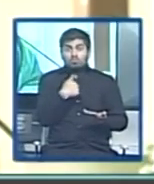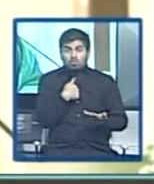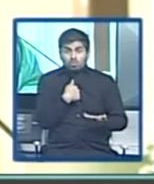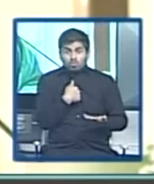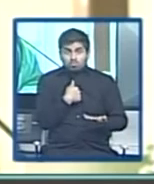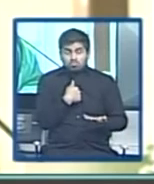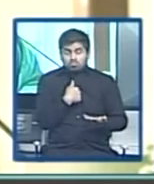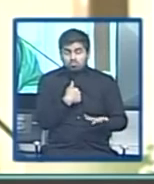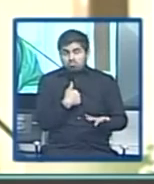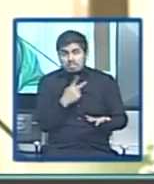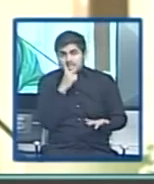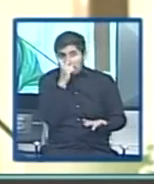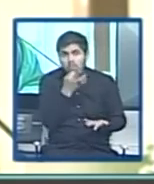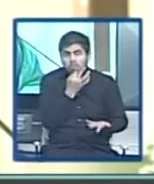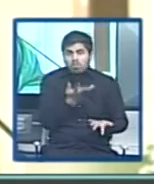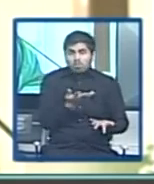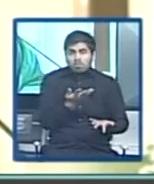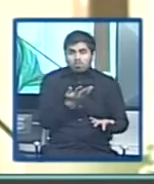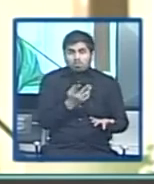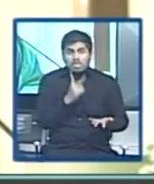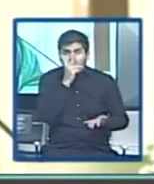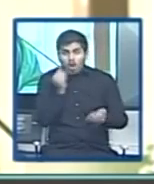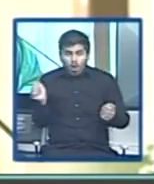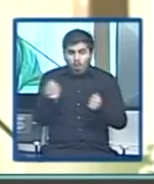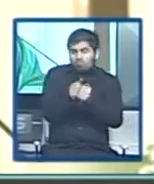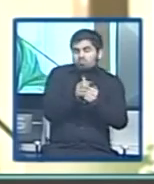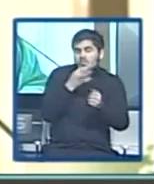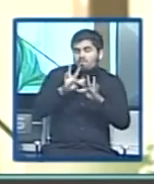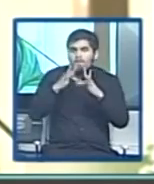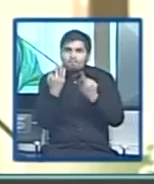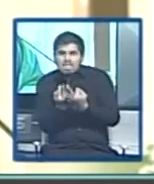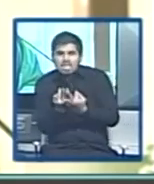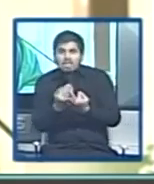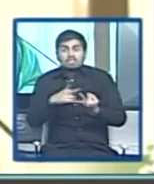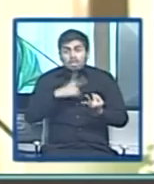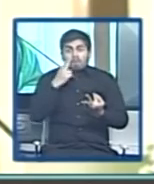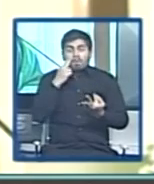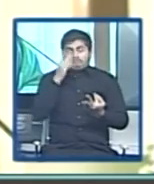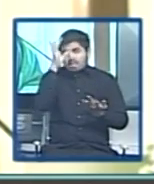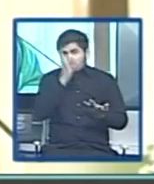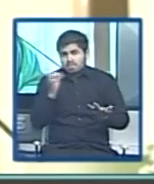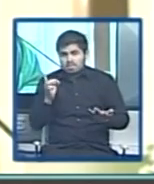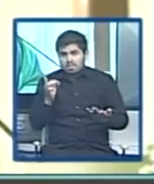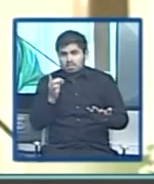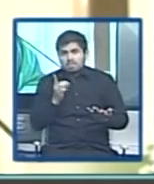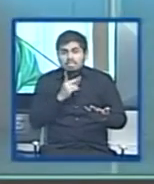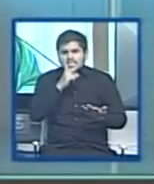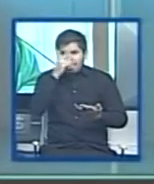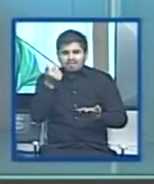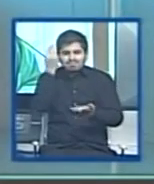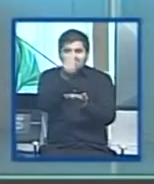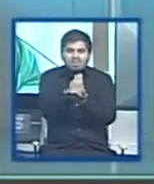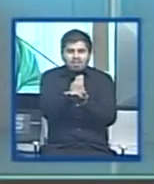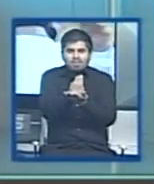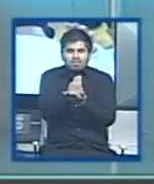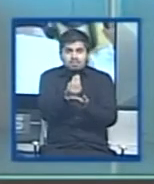siguiendo y que le quieren traer algún familiar que tiene problemas de discapacidad y bueno, y quiere participar de la